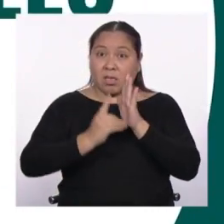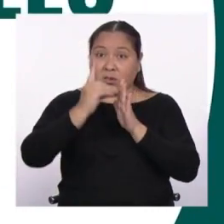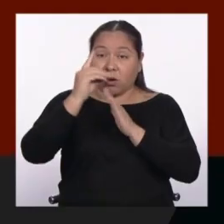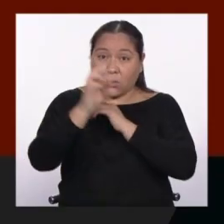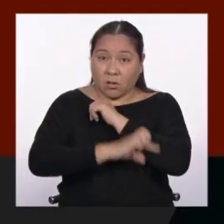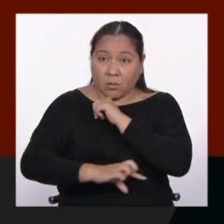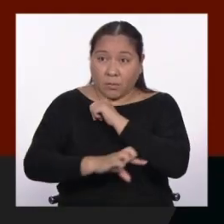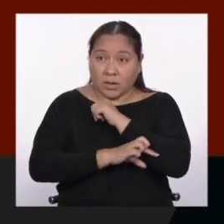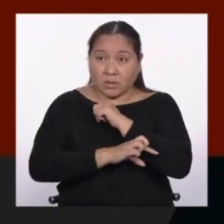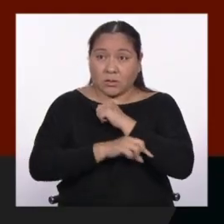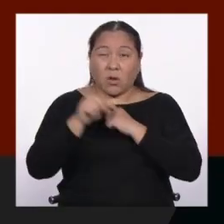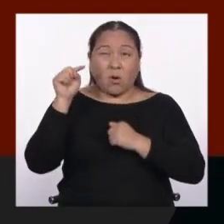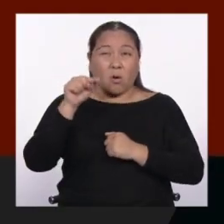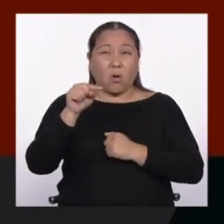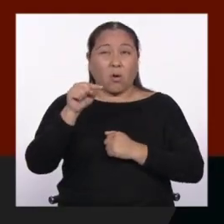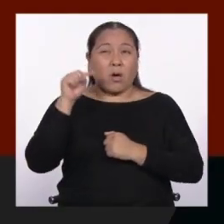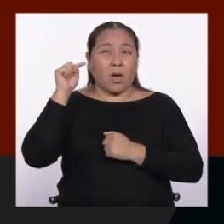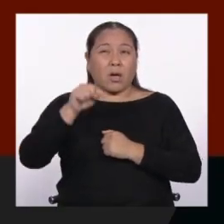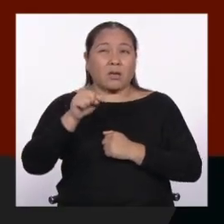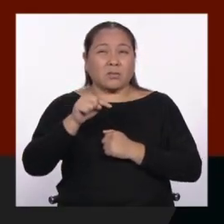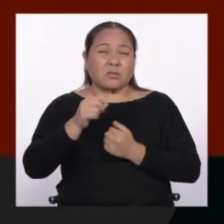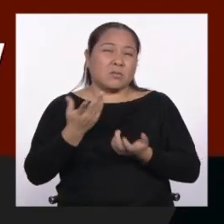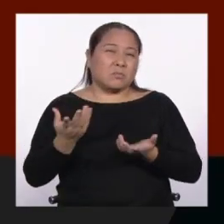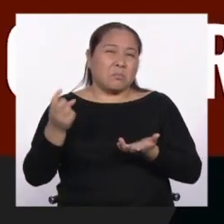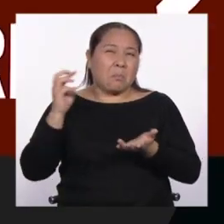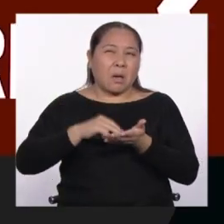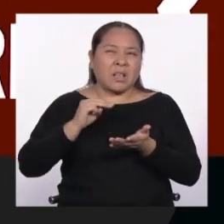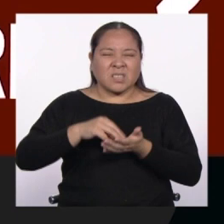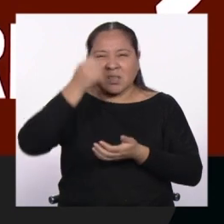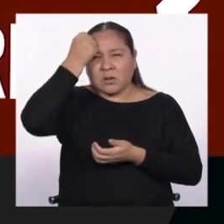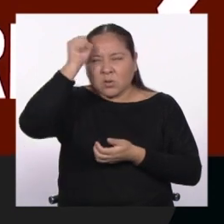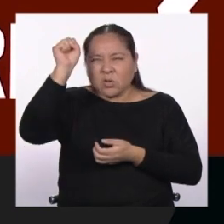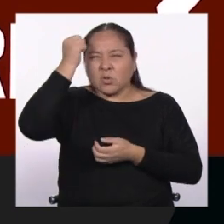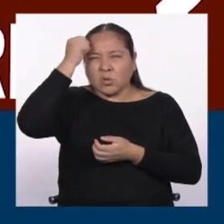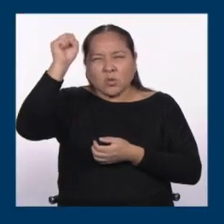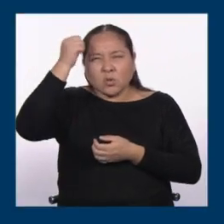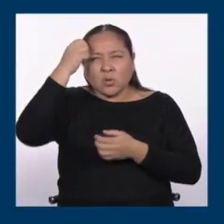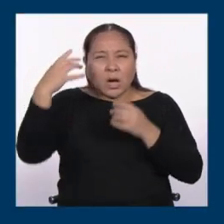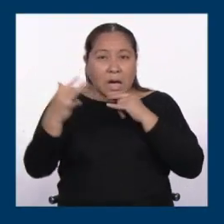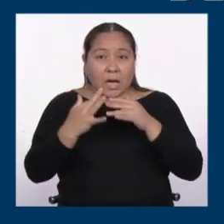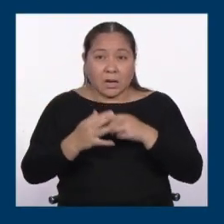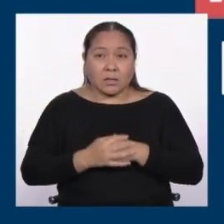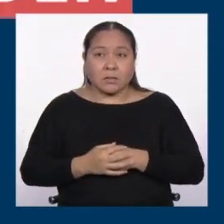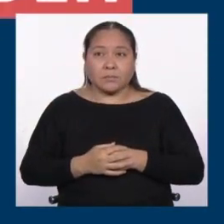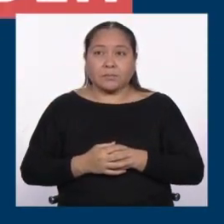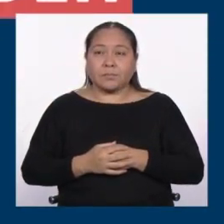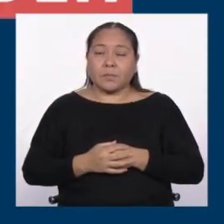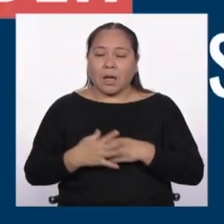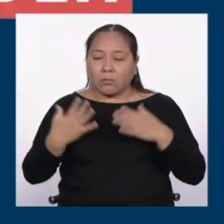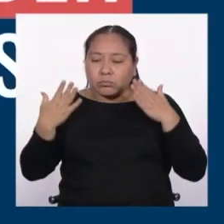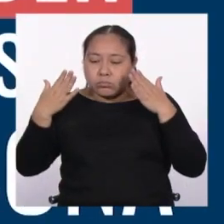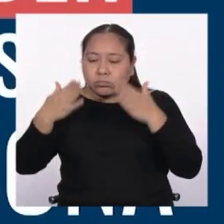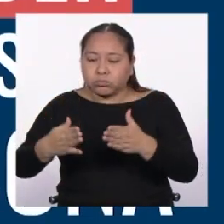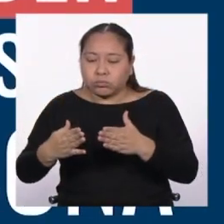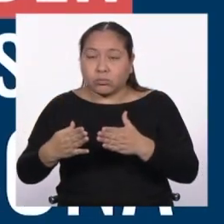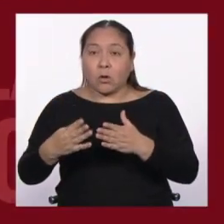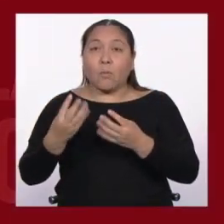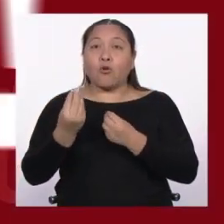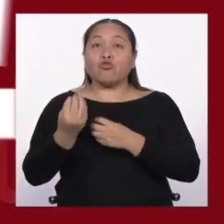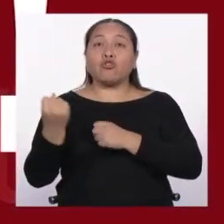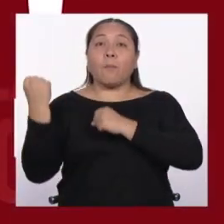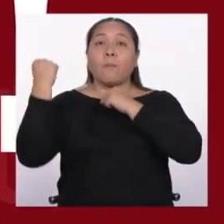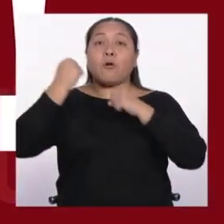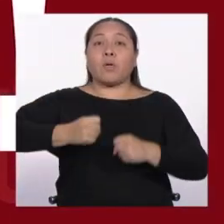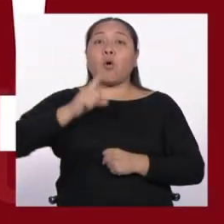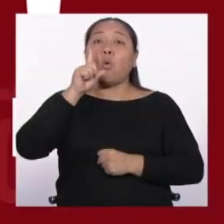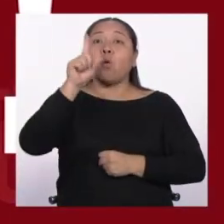países? ¿O por el contrario, hubiese provocado más revueltas y guerras? La concentración de poder en una sola persona no